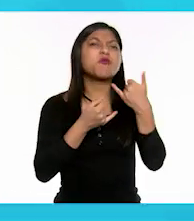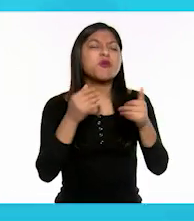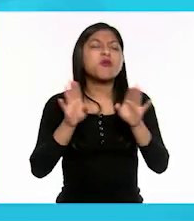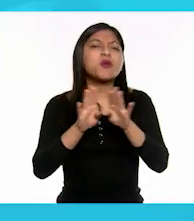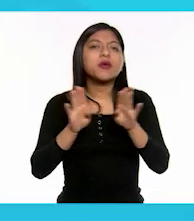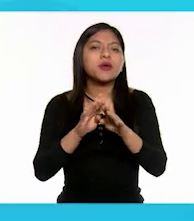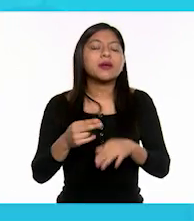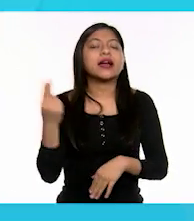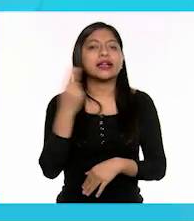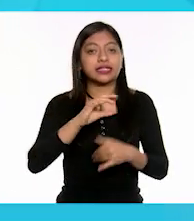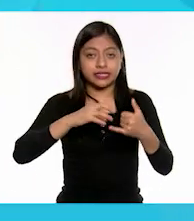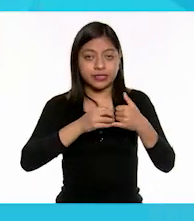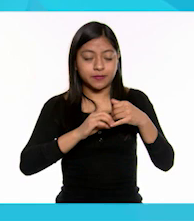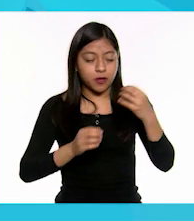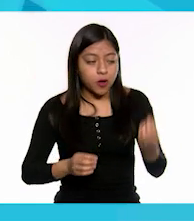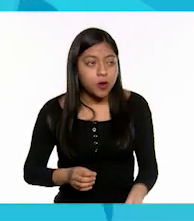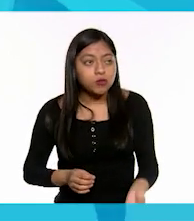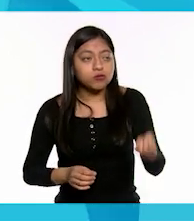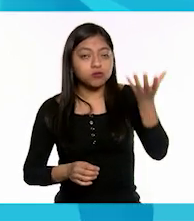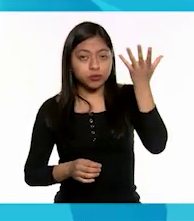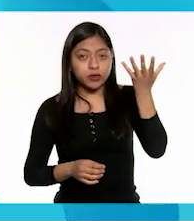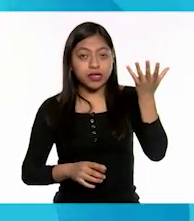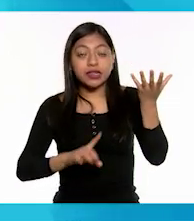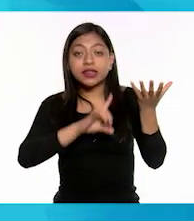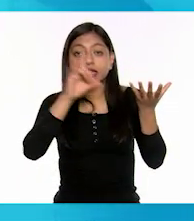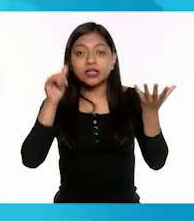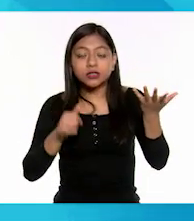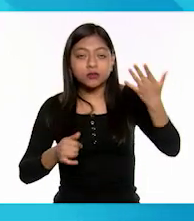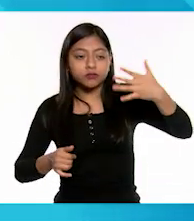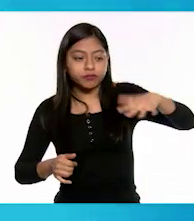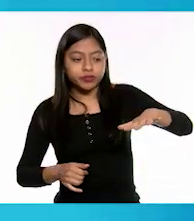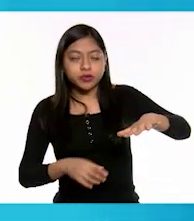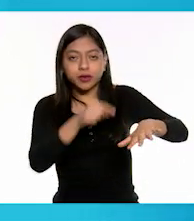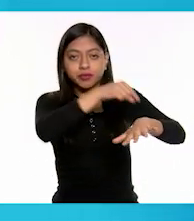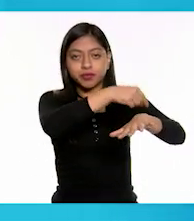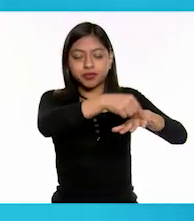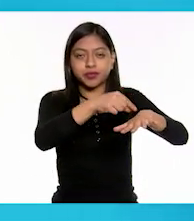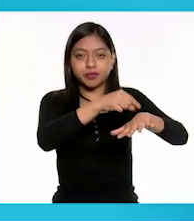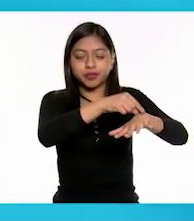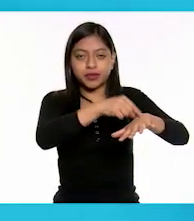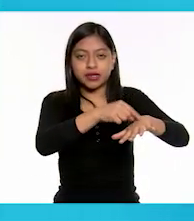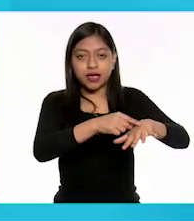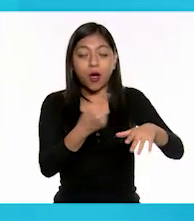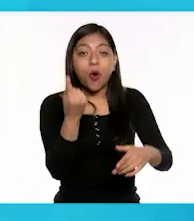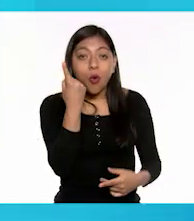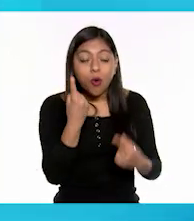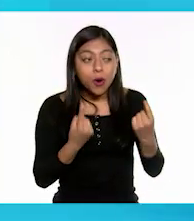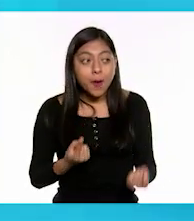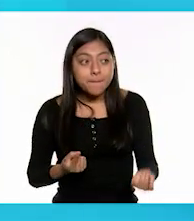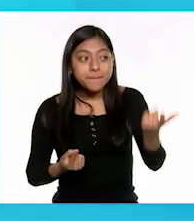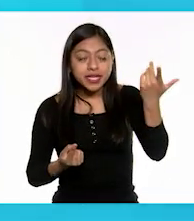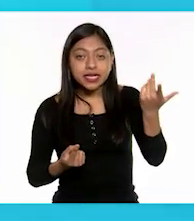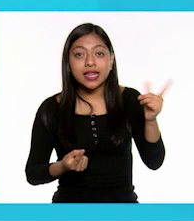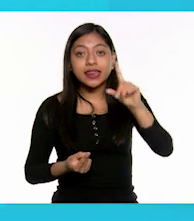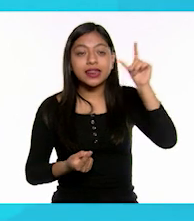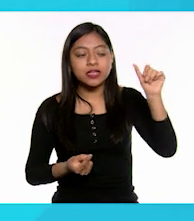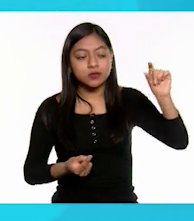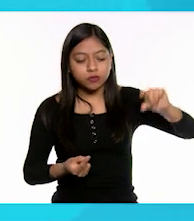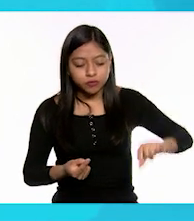lanzar los huesitos y cachar los con el dorso de la mano lanzar uno al aire y